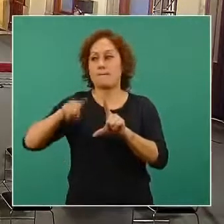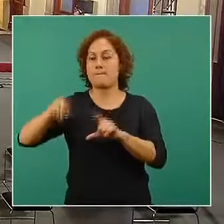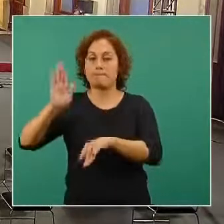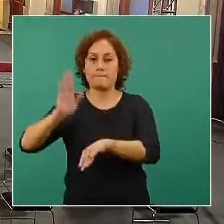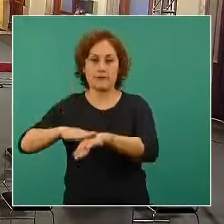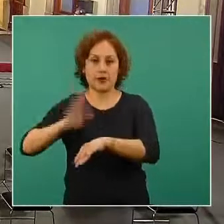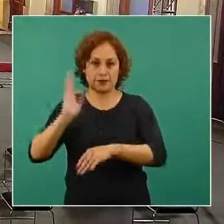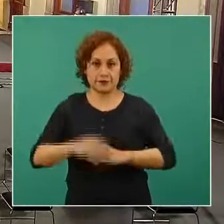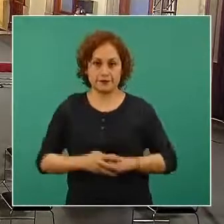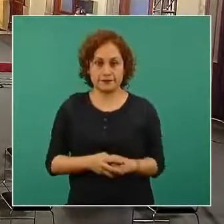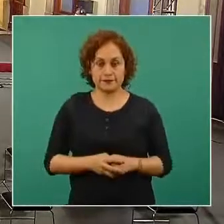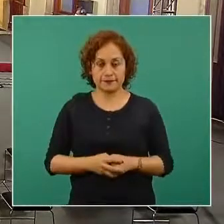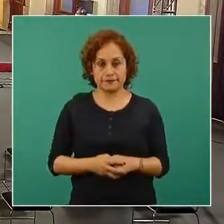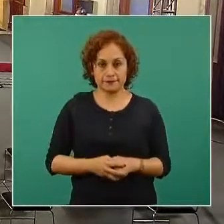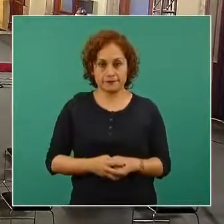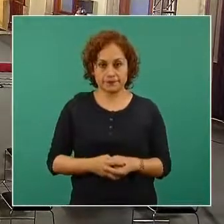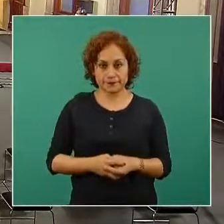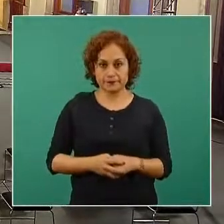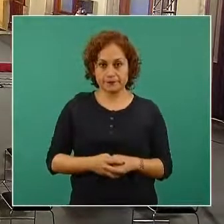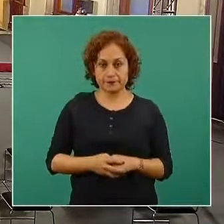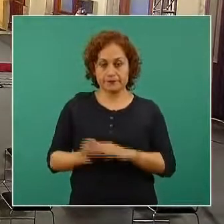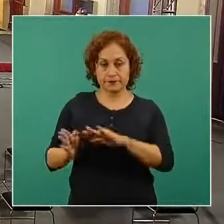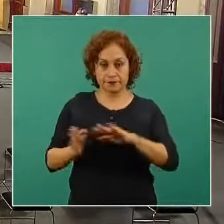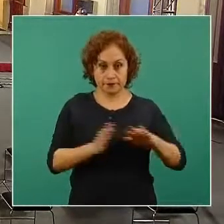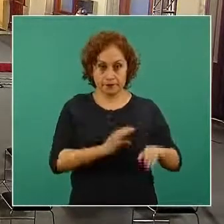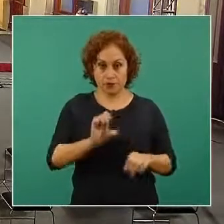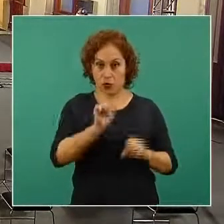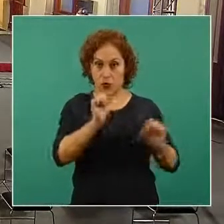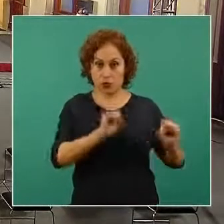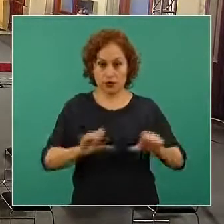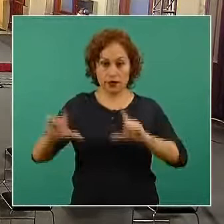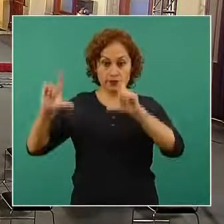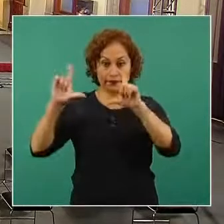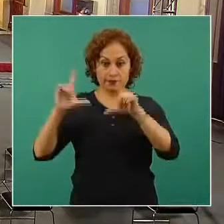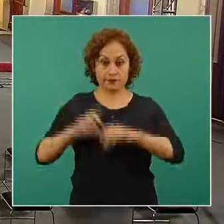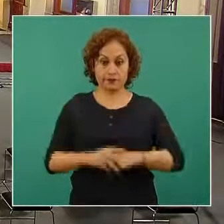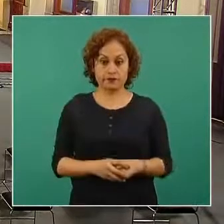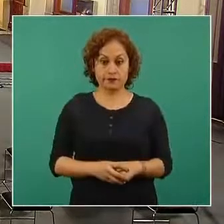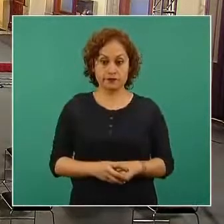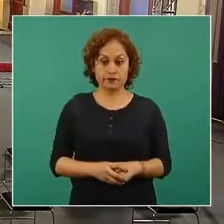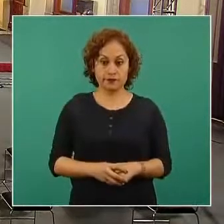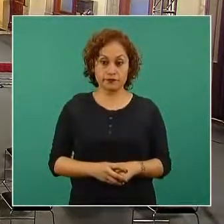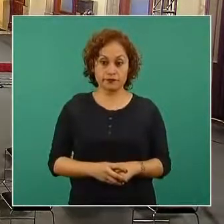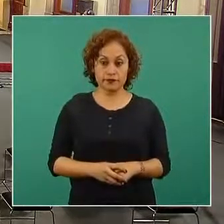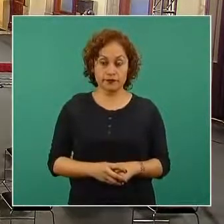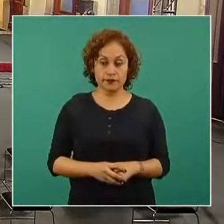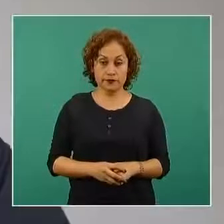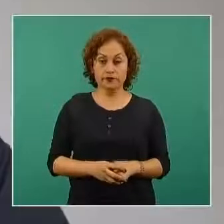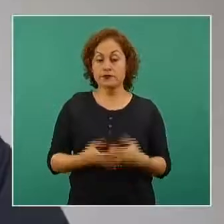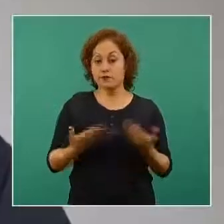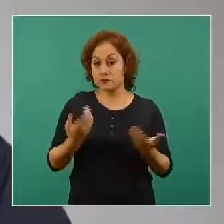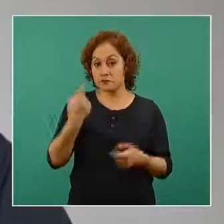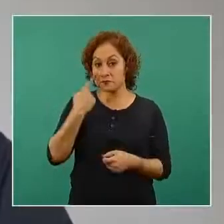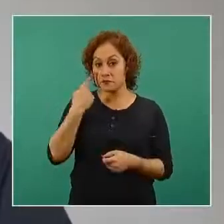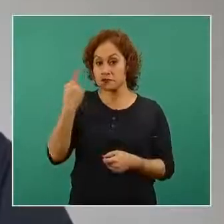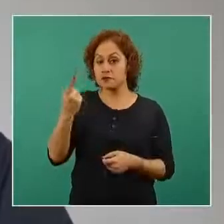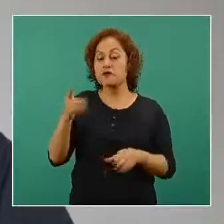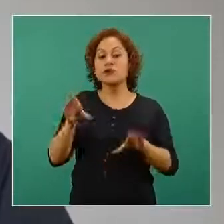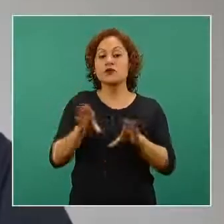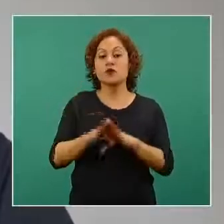indicadores. Si vemos la siguiente diapositiva, vamos a actualizar también cómo se ha